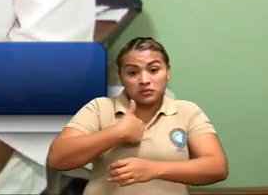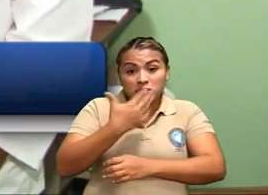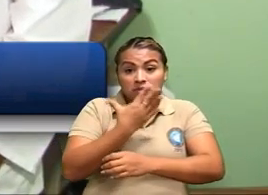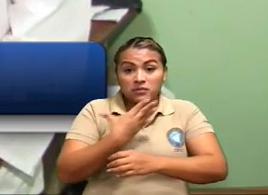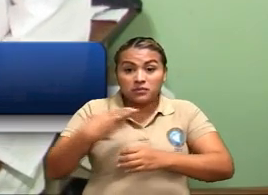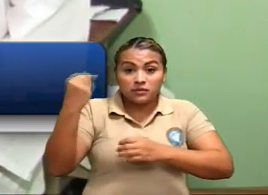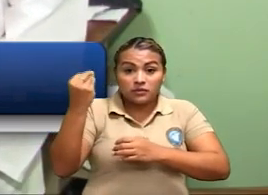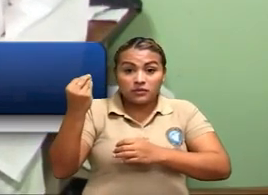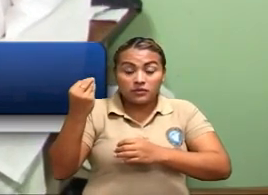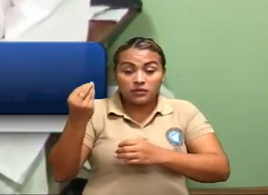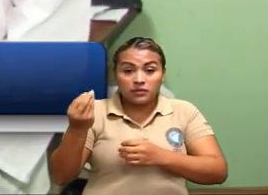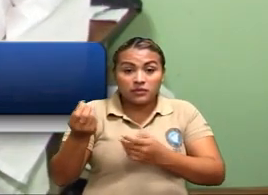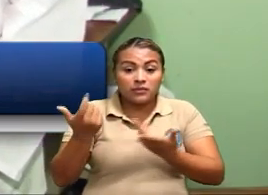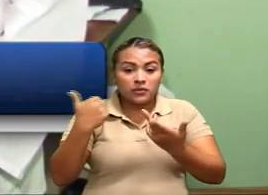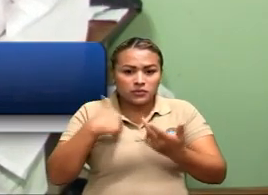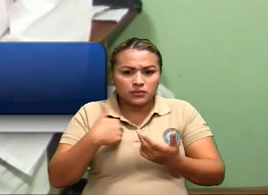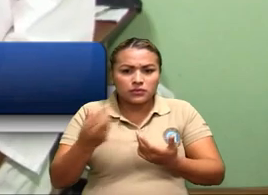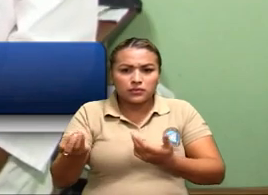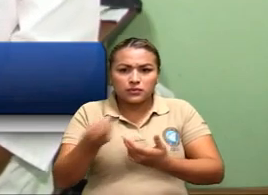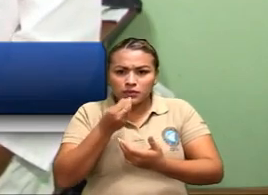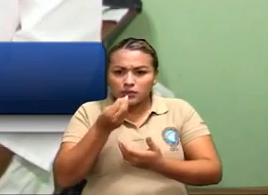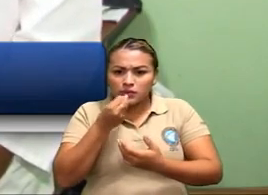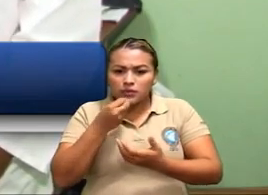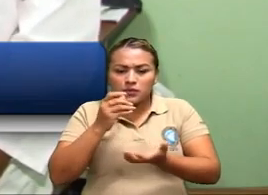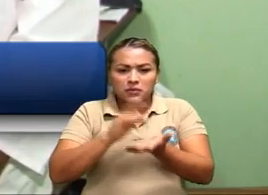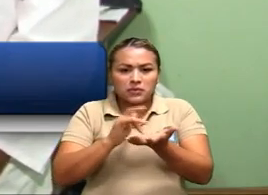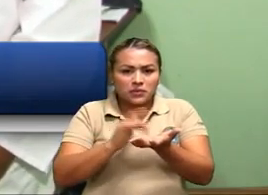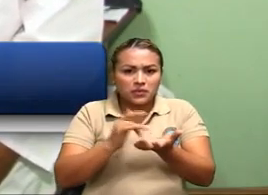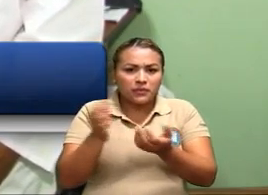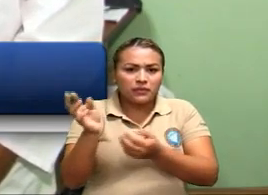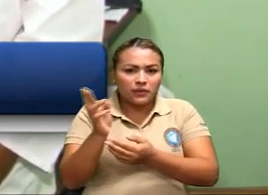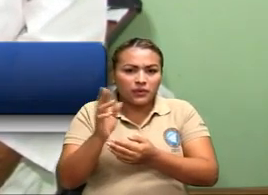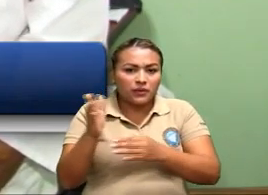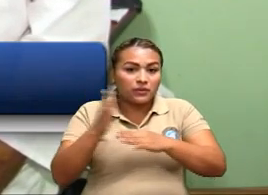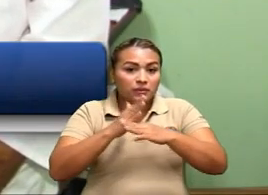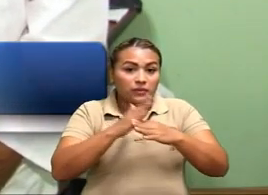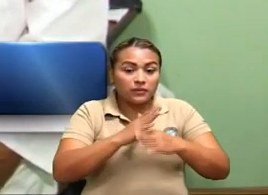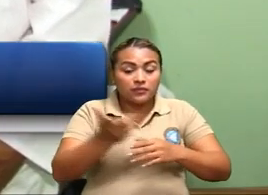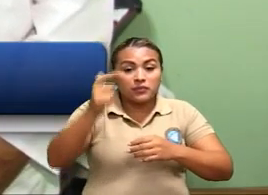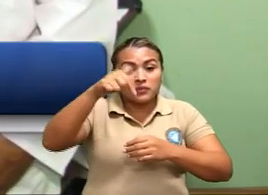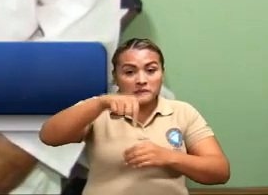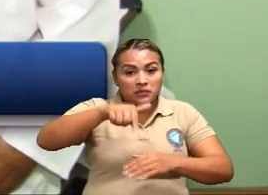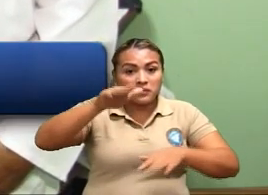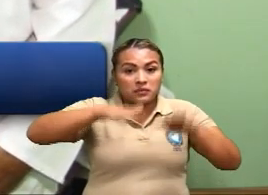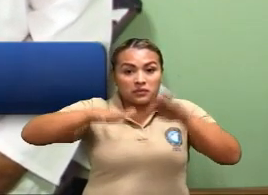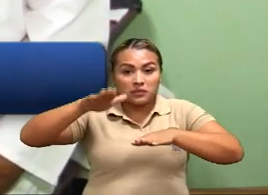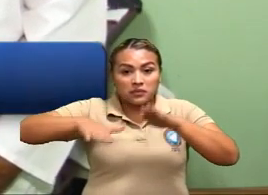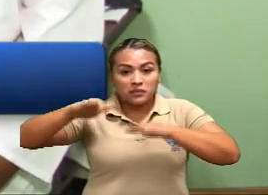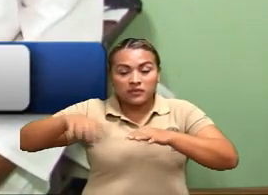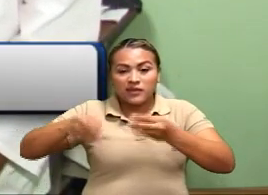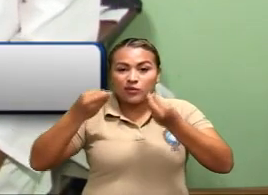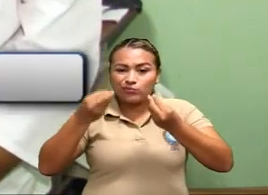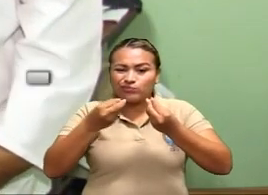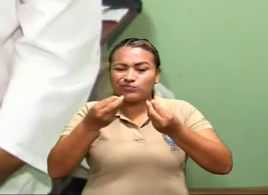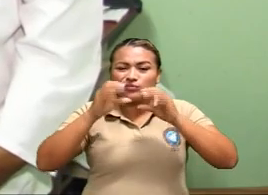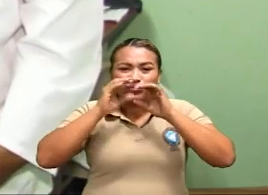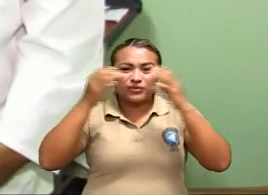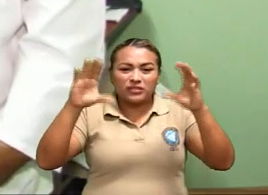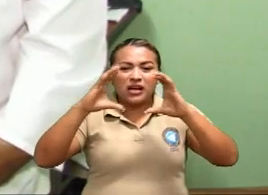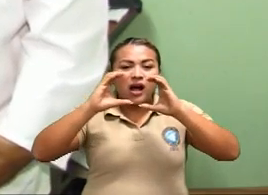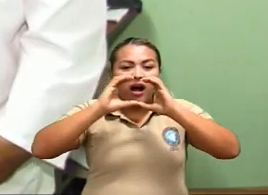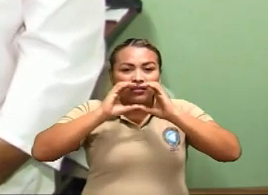Comíamos el gallo pinto, el pinolillo, el queso. Hoy en día hay muchas comidas chatarra y es por eso que hay